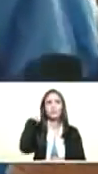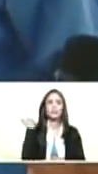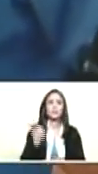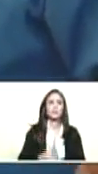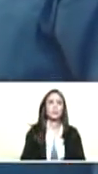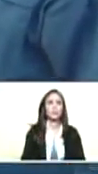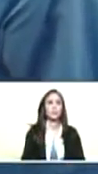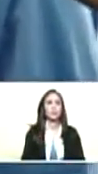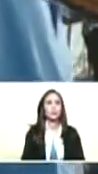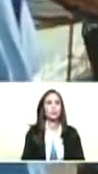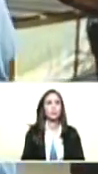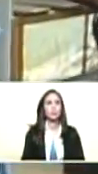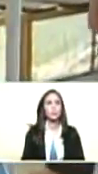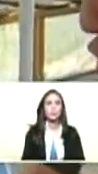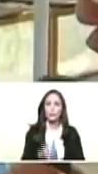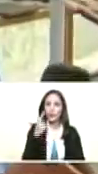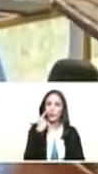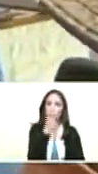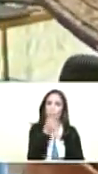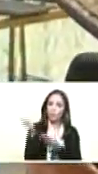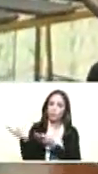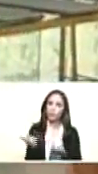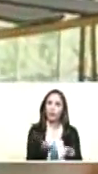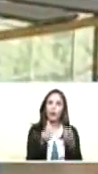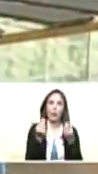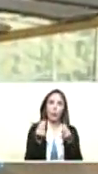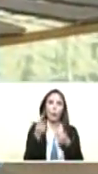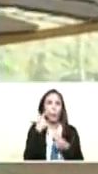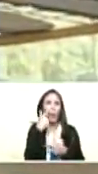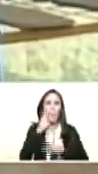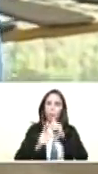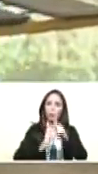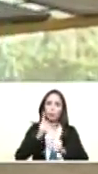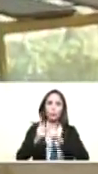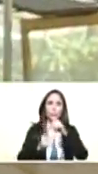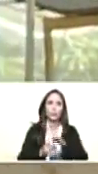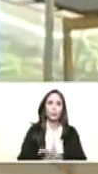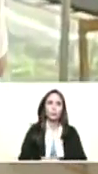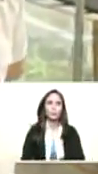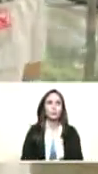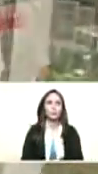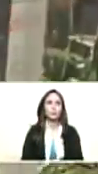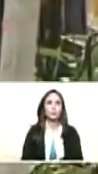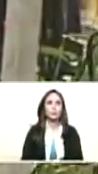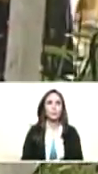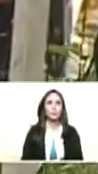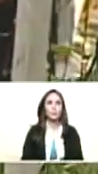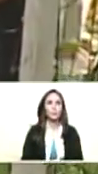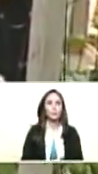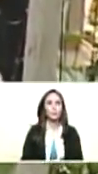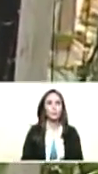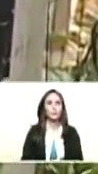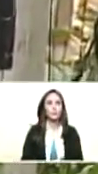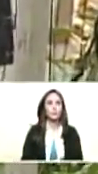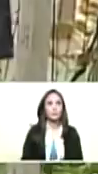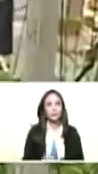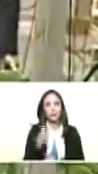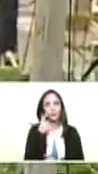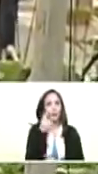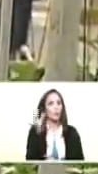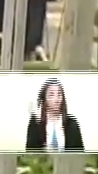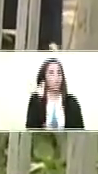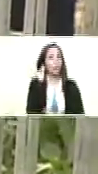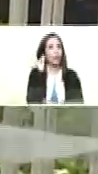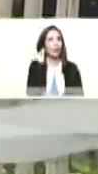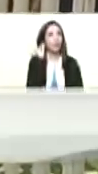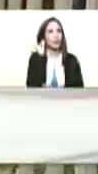vea nuestra producción. Aquí tenemos a Luisana Galvis. Luisana, ¿cómo estás? ¿Cómo te va?